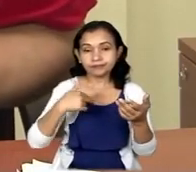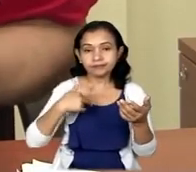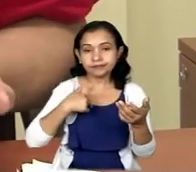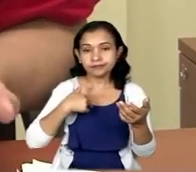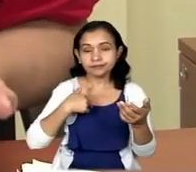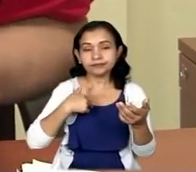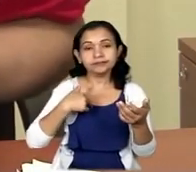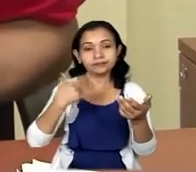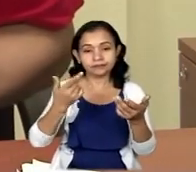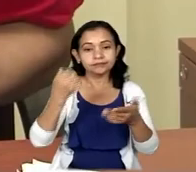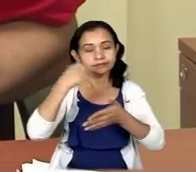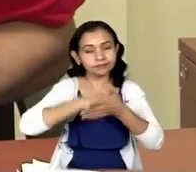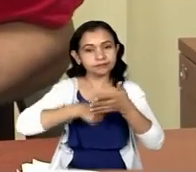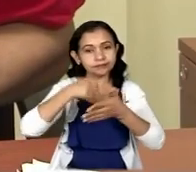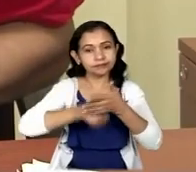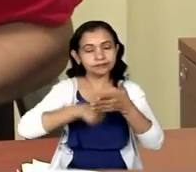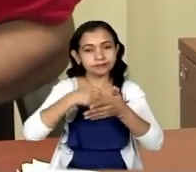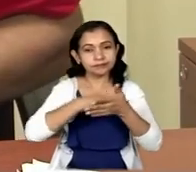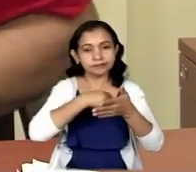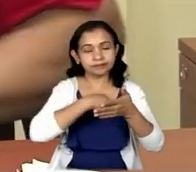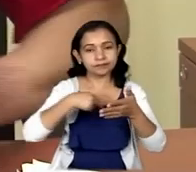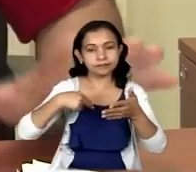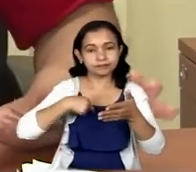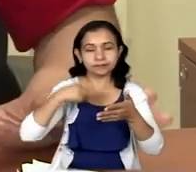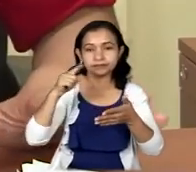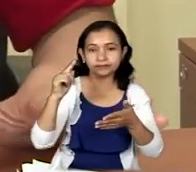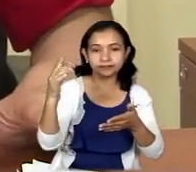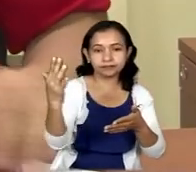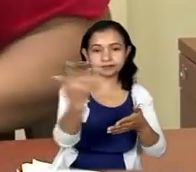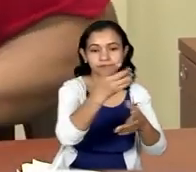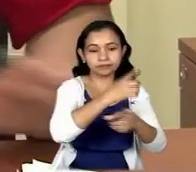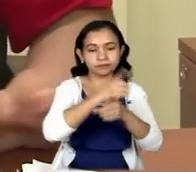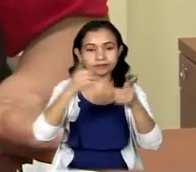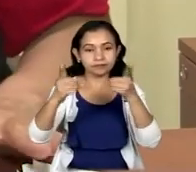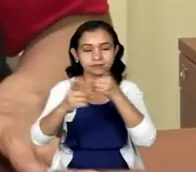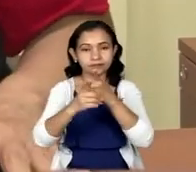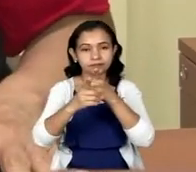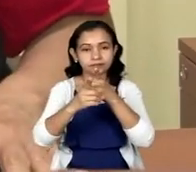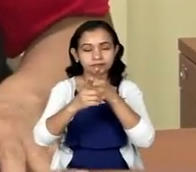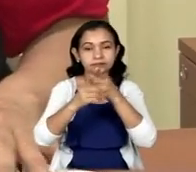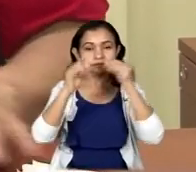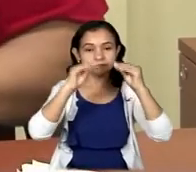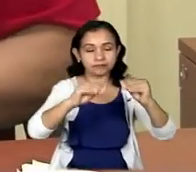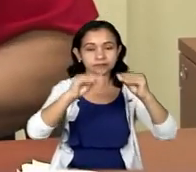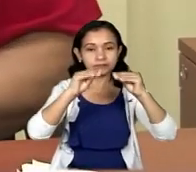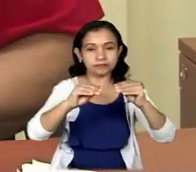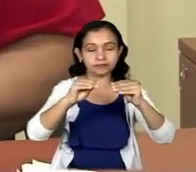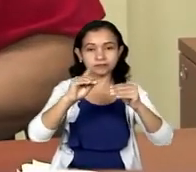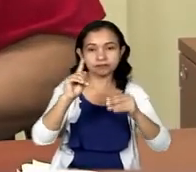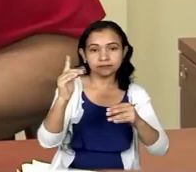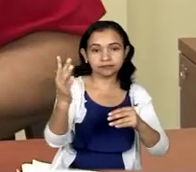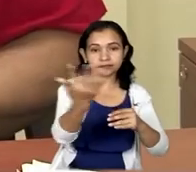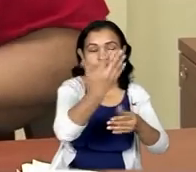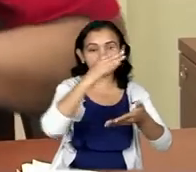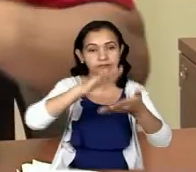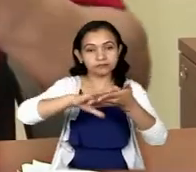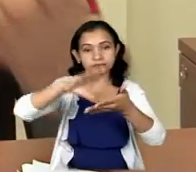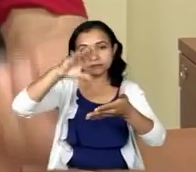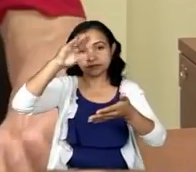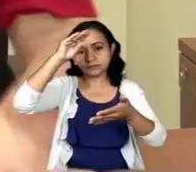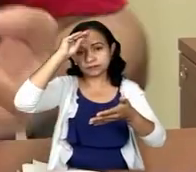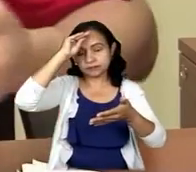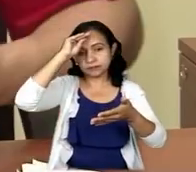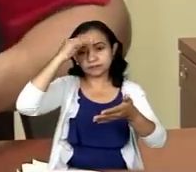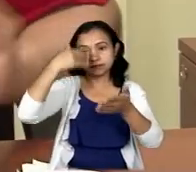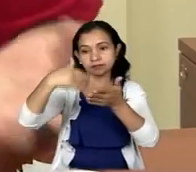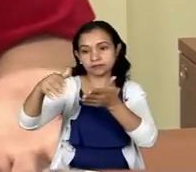que va un plus esfuerzo, pues, que se hace, ¿no? Todos estamos obligados a estudiar, todos estamos obligados a enseñar, todos estamos obligados a aprender, pero hay unos que lo